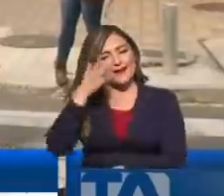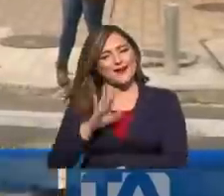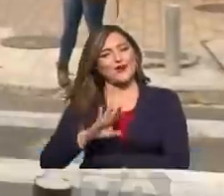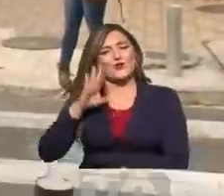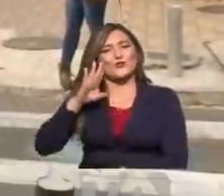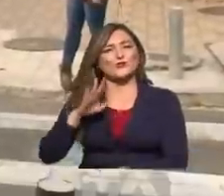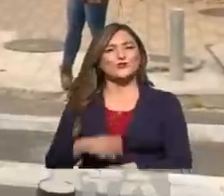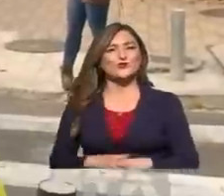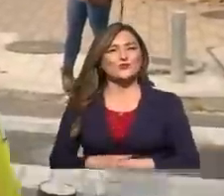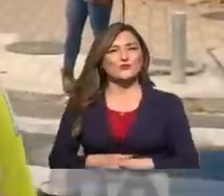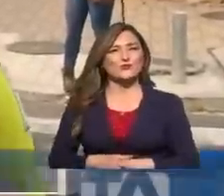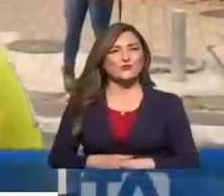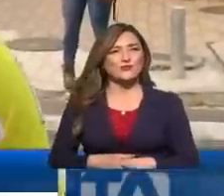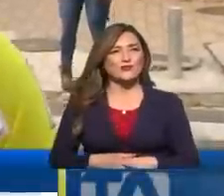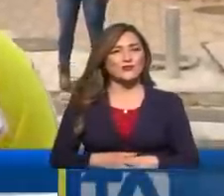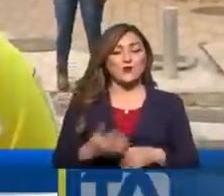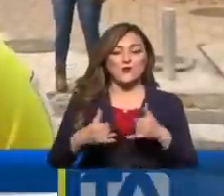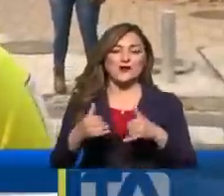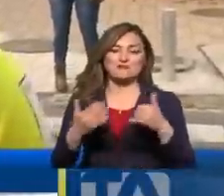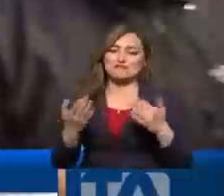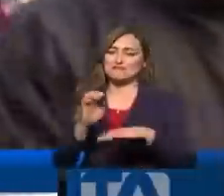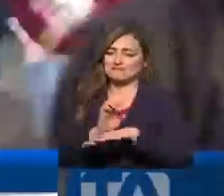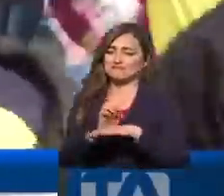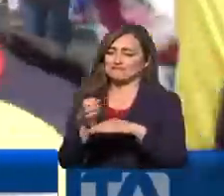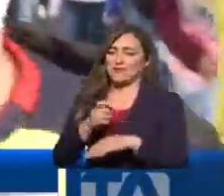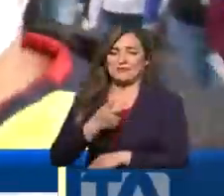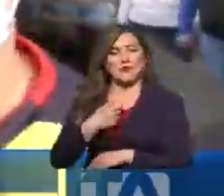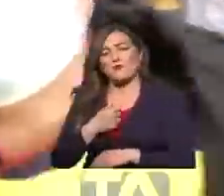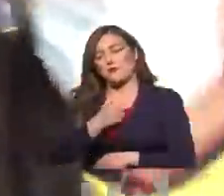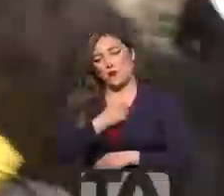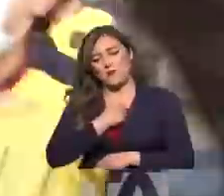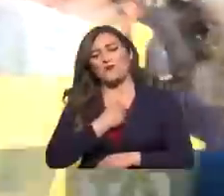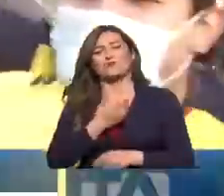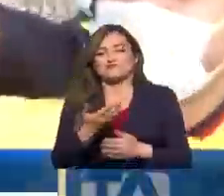Nos merecíamos que jugamos en la casa y teníamos que ganar.